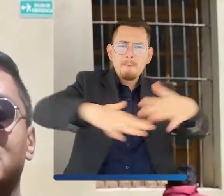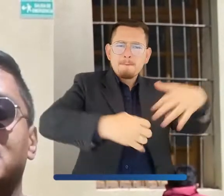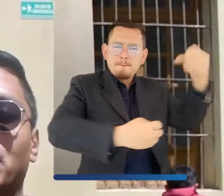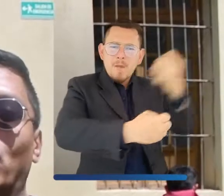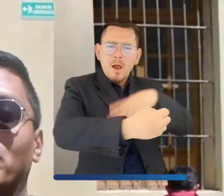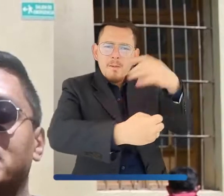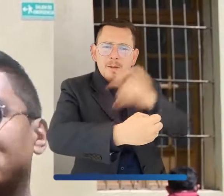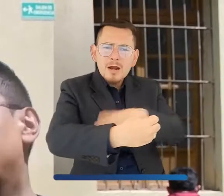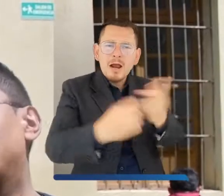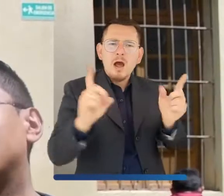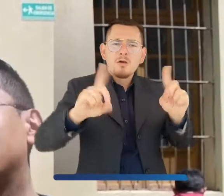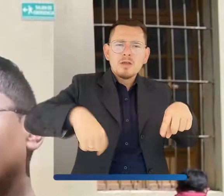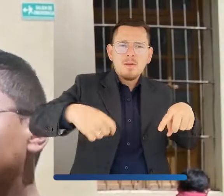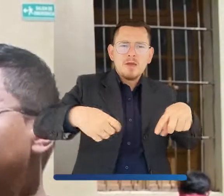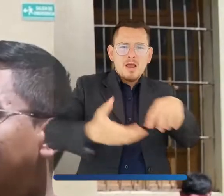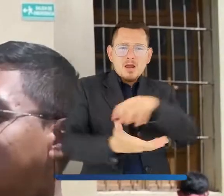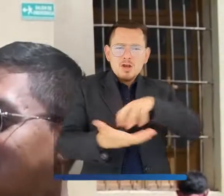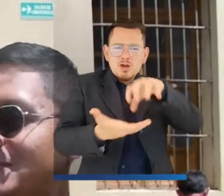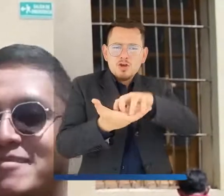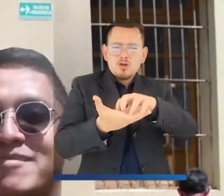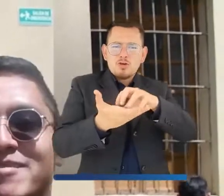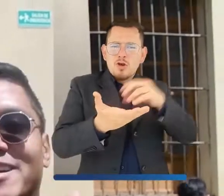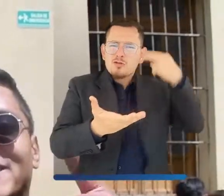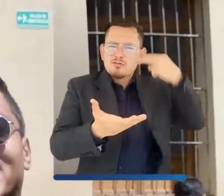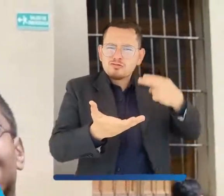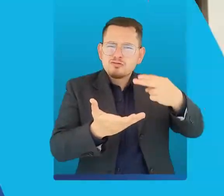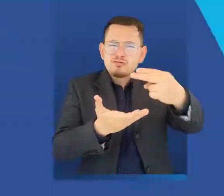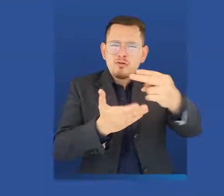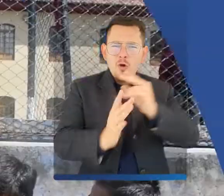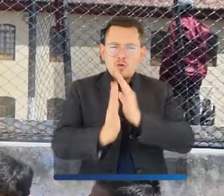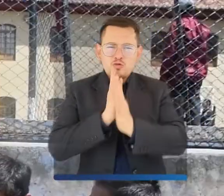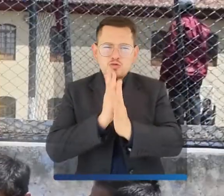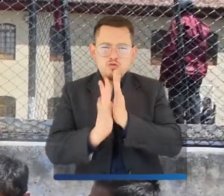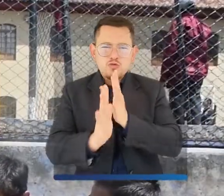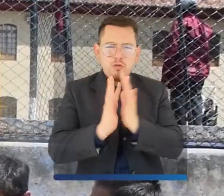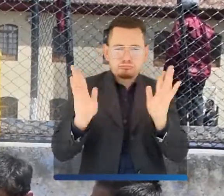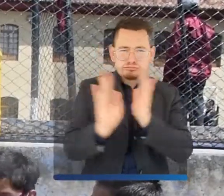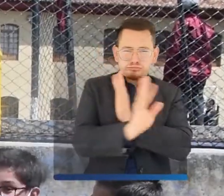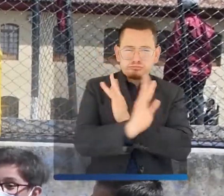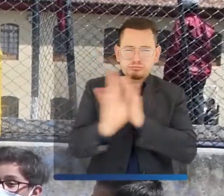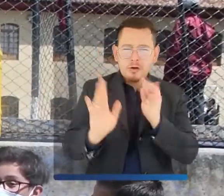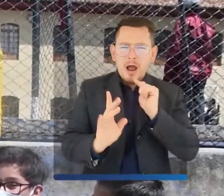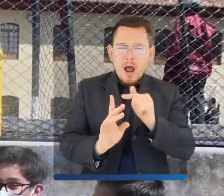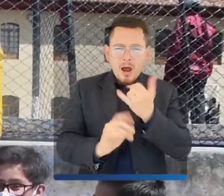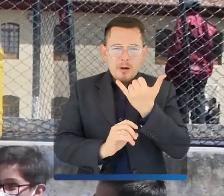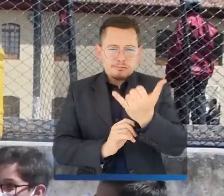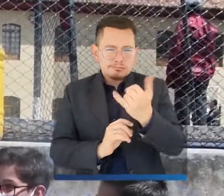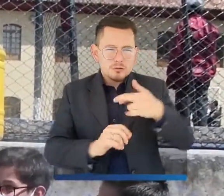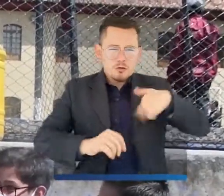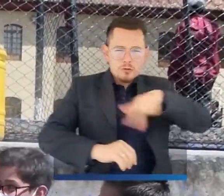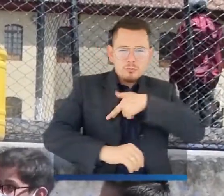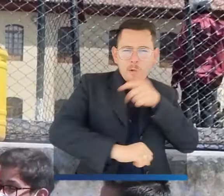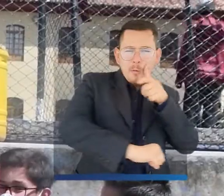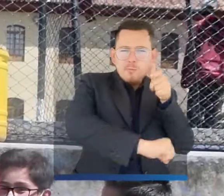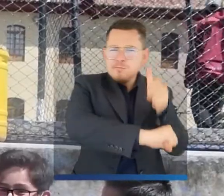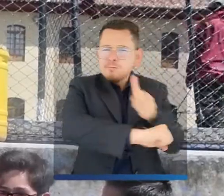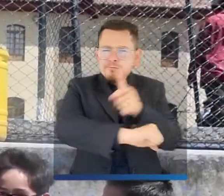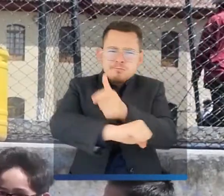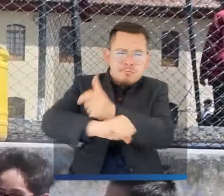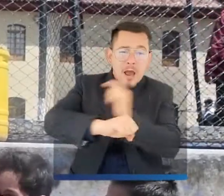hijas se formen. Y aquí los esperamos. Bueno, un saludo, gracias. Señor. Gracias. ¿Ustedes dónde viven? En Las Quintas. En Las Quintas,